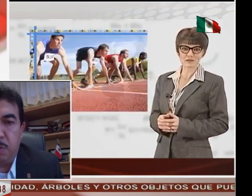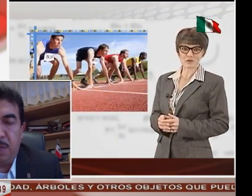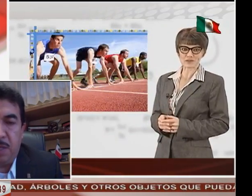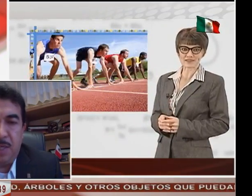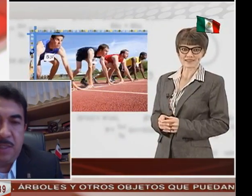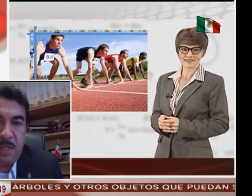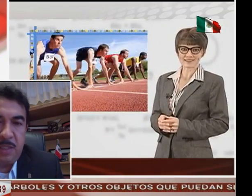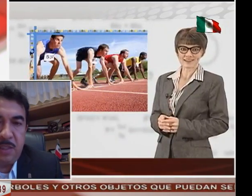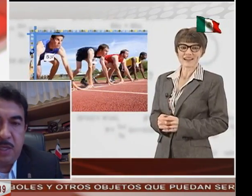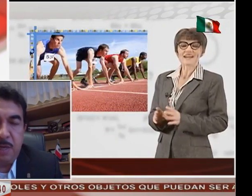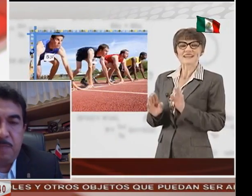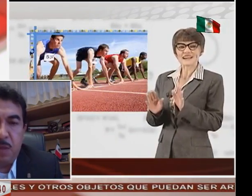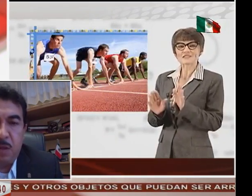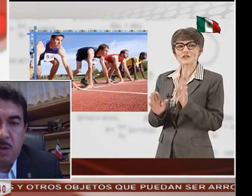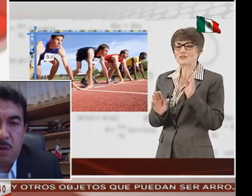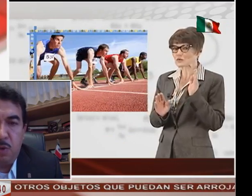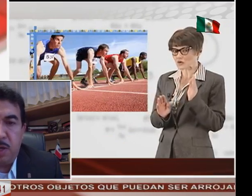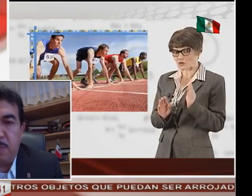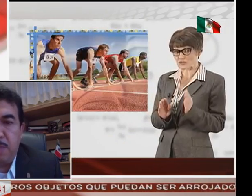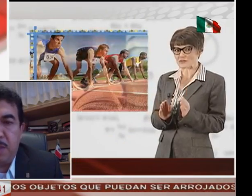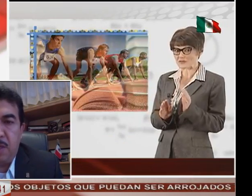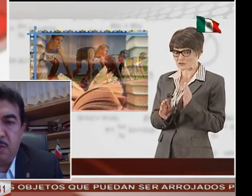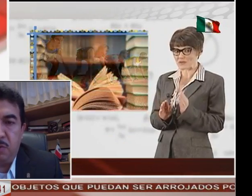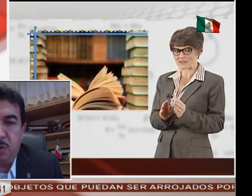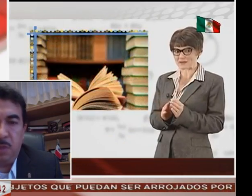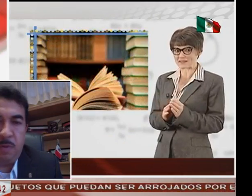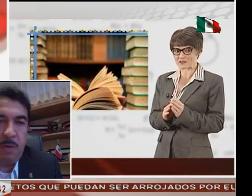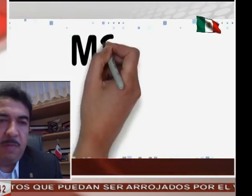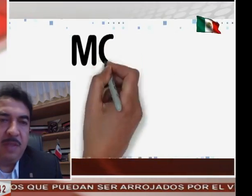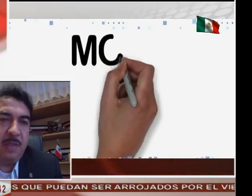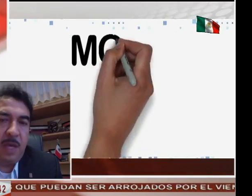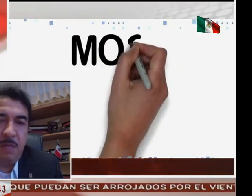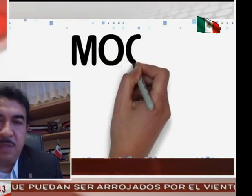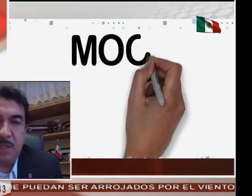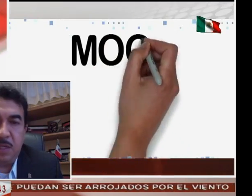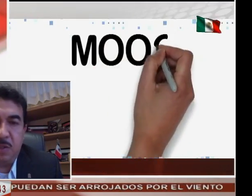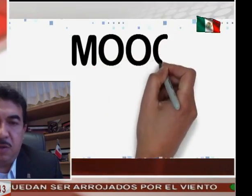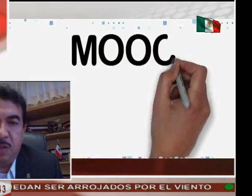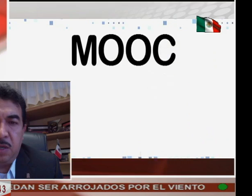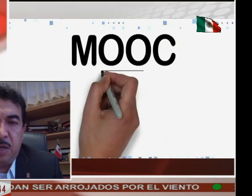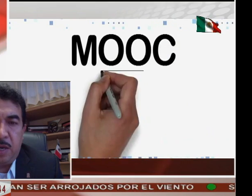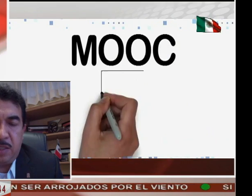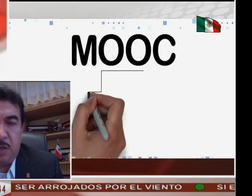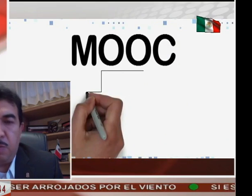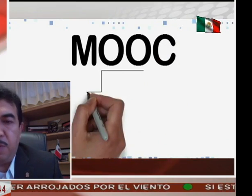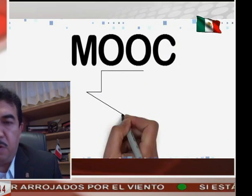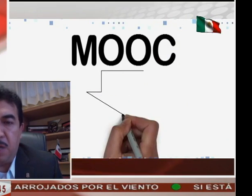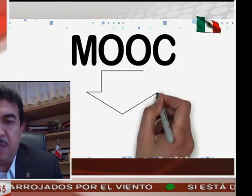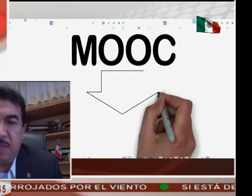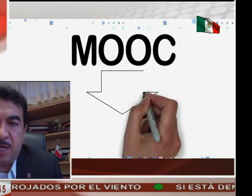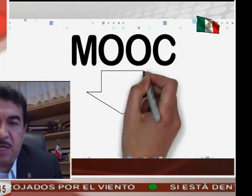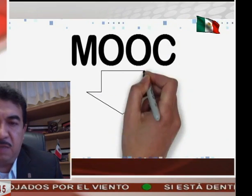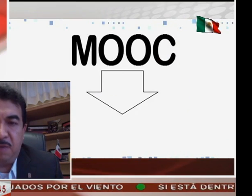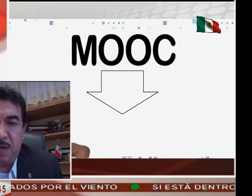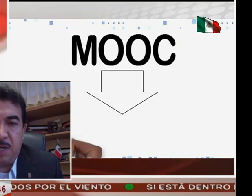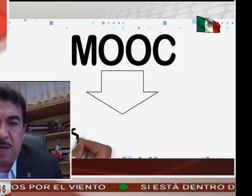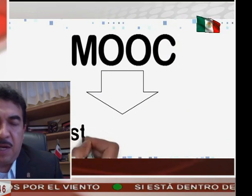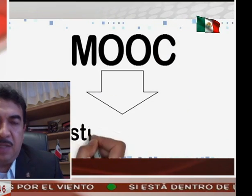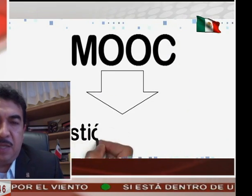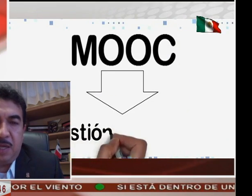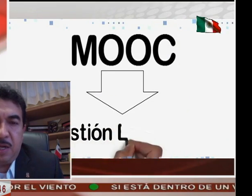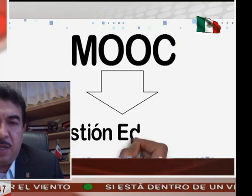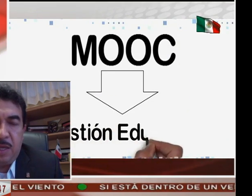de probabilidad y estadística como una herramienta en la solución de problemas e investigación, así como para organizar,